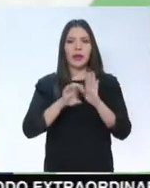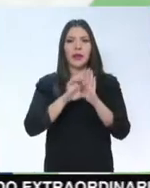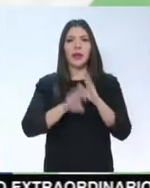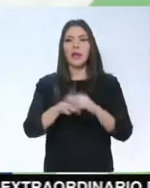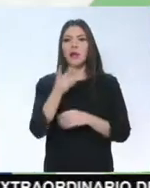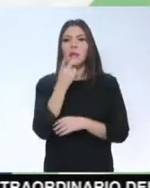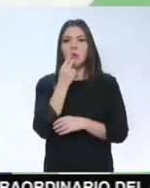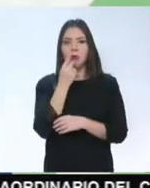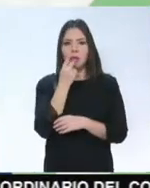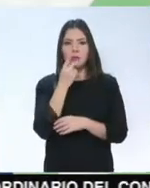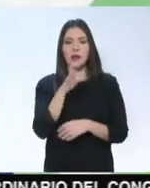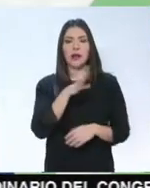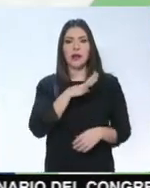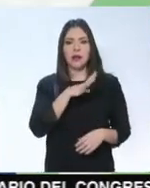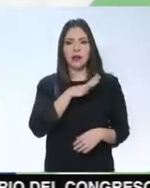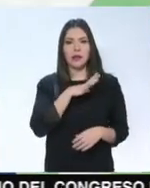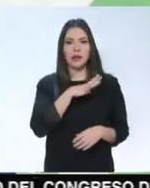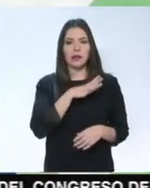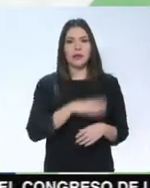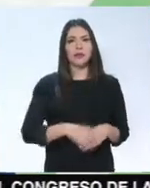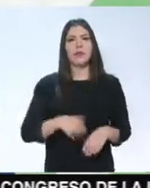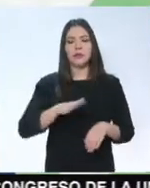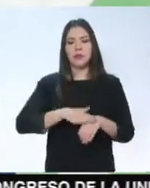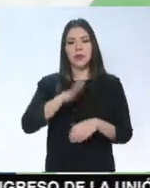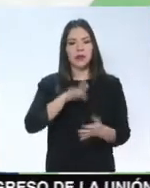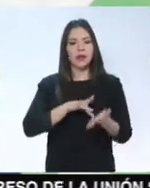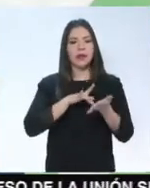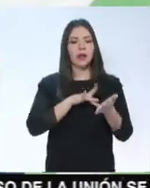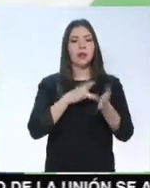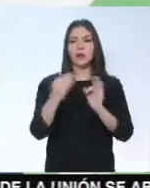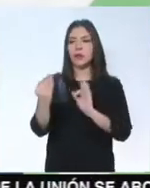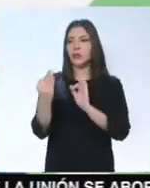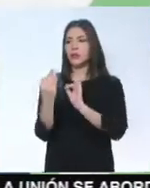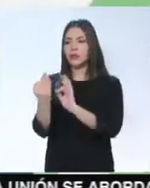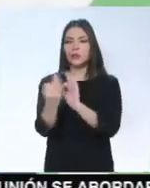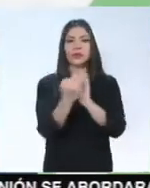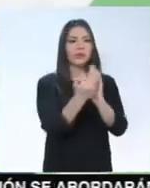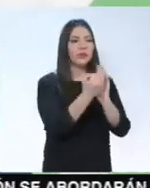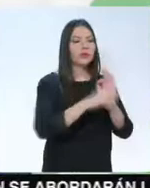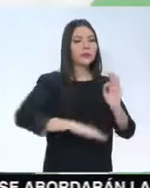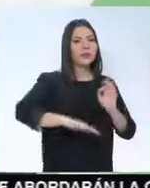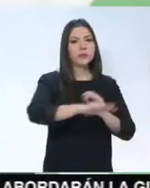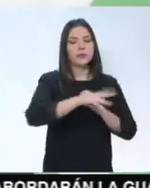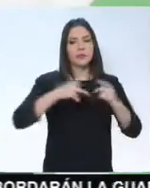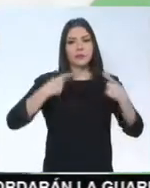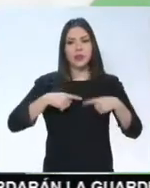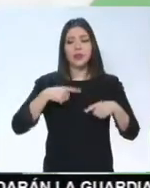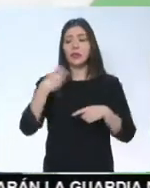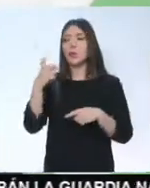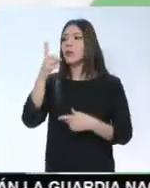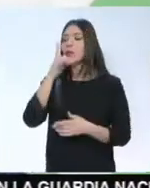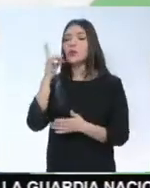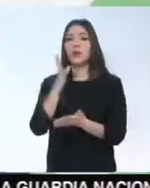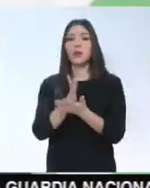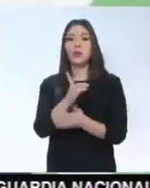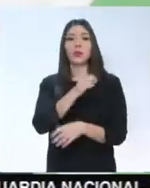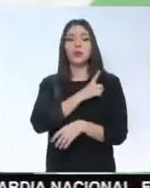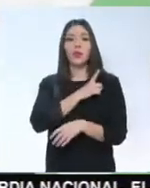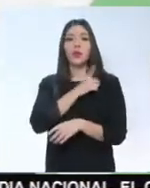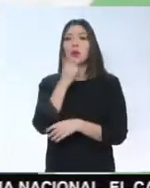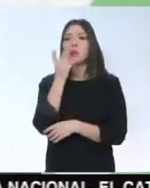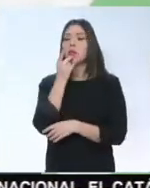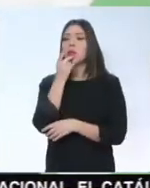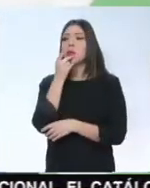policía tiene más cercanía con la población. Es decir, no solamente se trata de tener a los policías